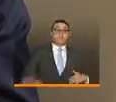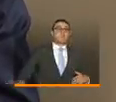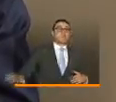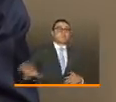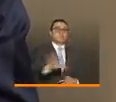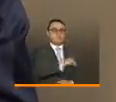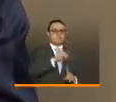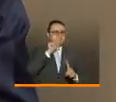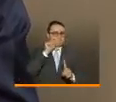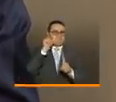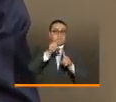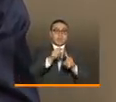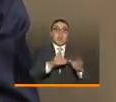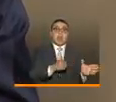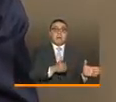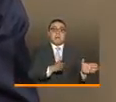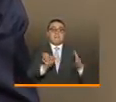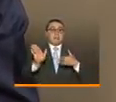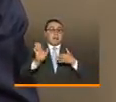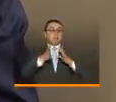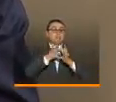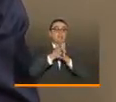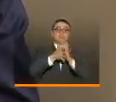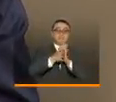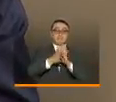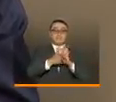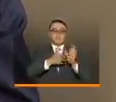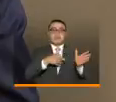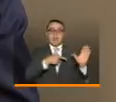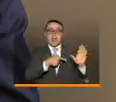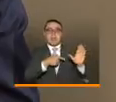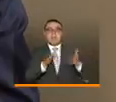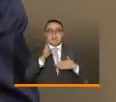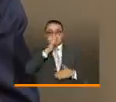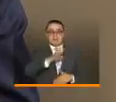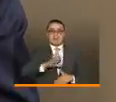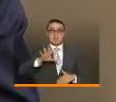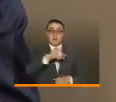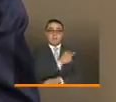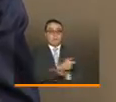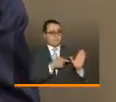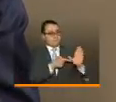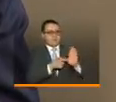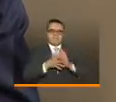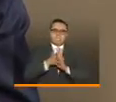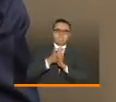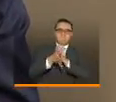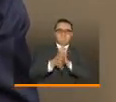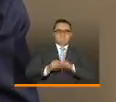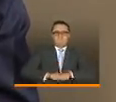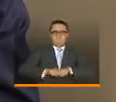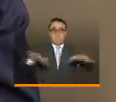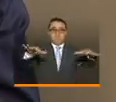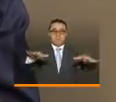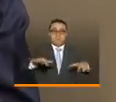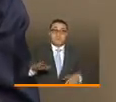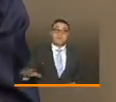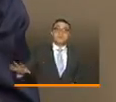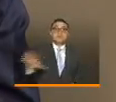propósito: planear la divulgación del Plan Nacional de Vacunación en todos los colombianos.